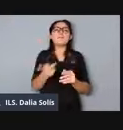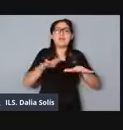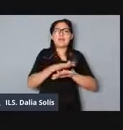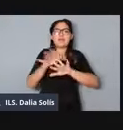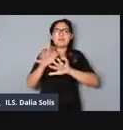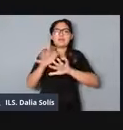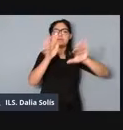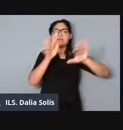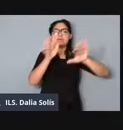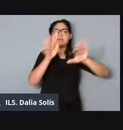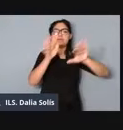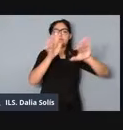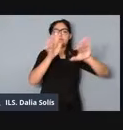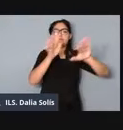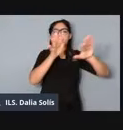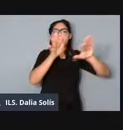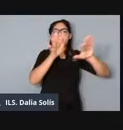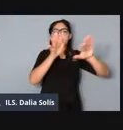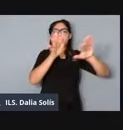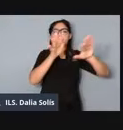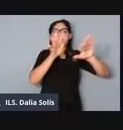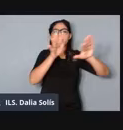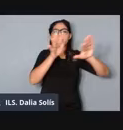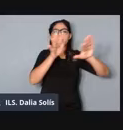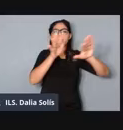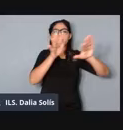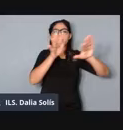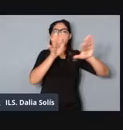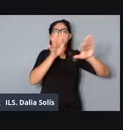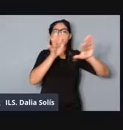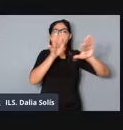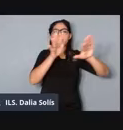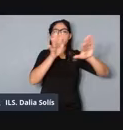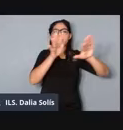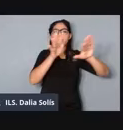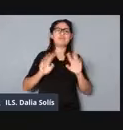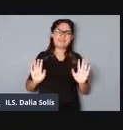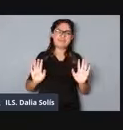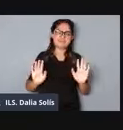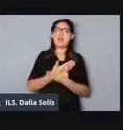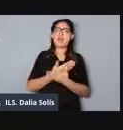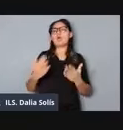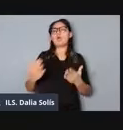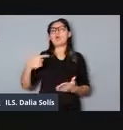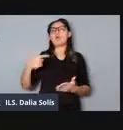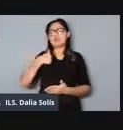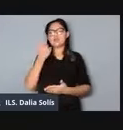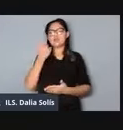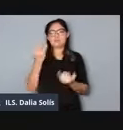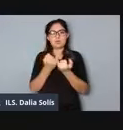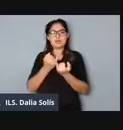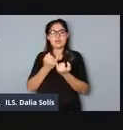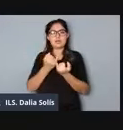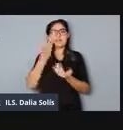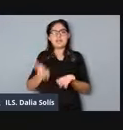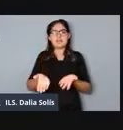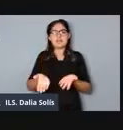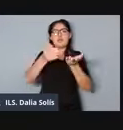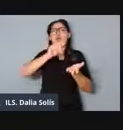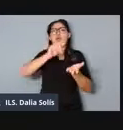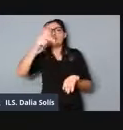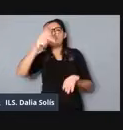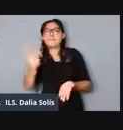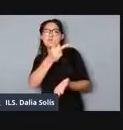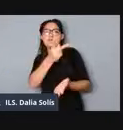la siguiente pregunta que yo es, que quiero cambiar o que quisiera comentar es, en vez de preguntar quién es el culpable